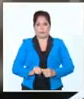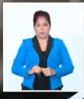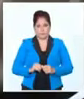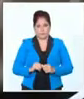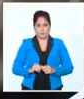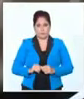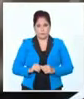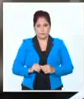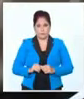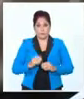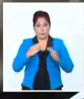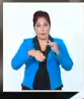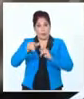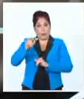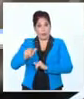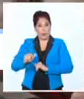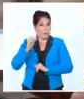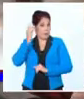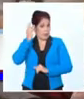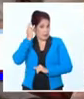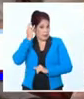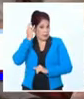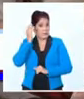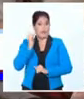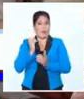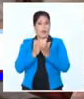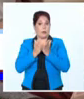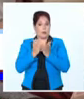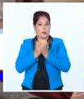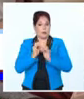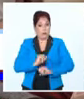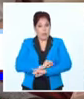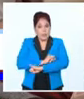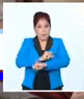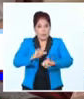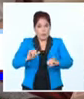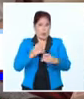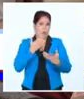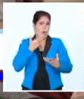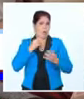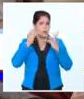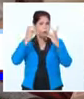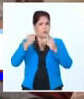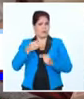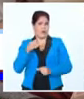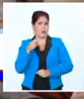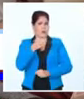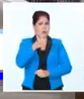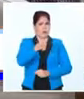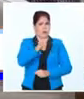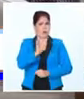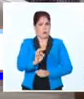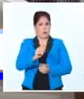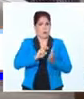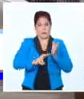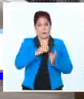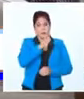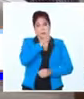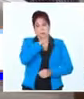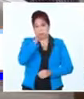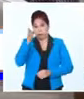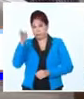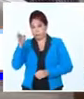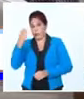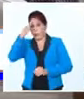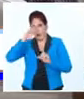La ministra de Educación, Naima Trujillo Barreto, informó sobre los resultados del recorrido que la dirección de ese ministerio realizó por